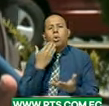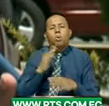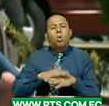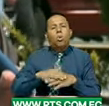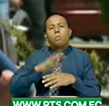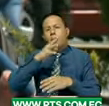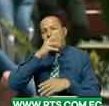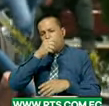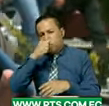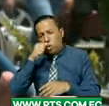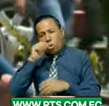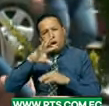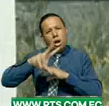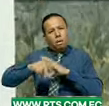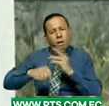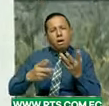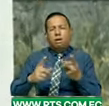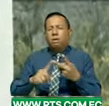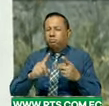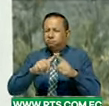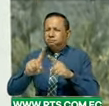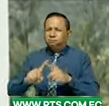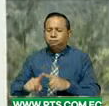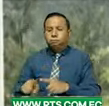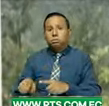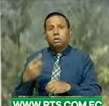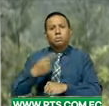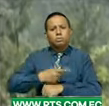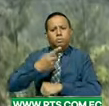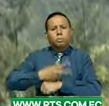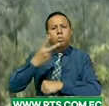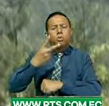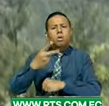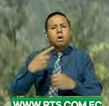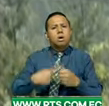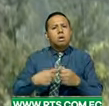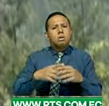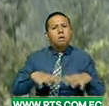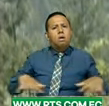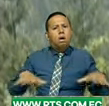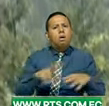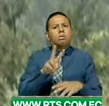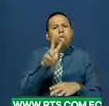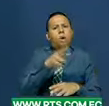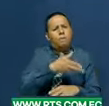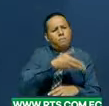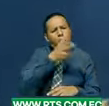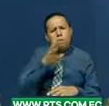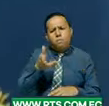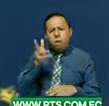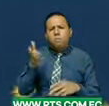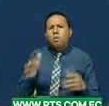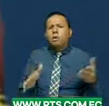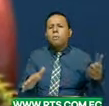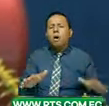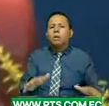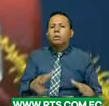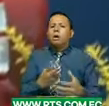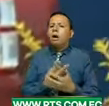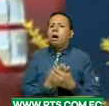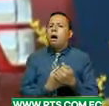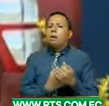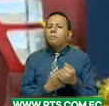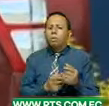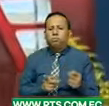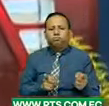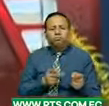a fiscalización y robo. En 48 horas en la capital se registraron 2 muertes violentas. En los 2 casos utilizaron